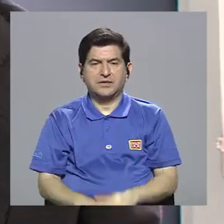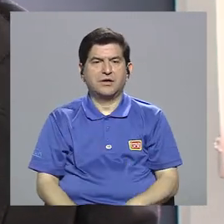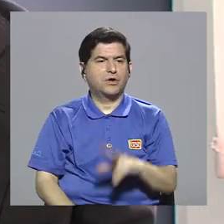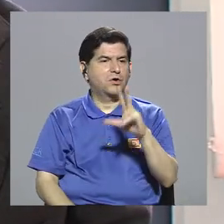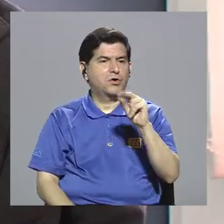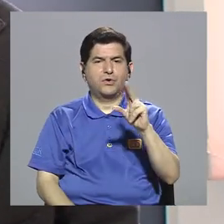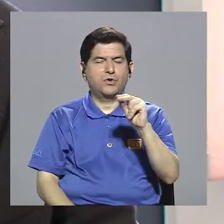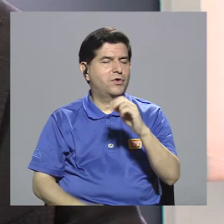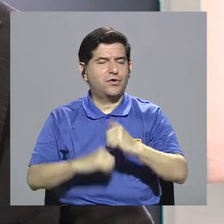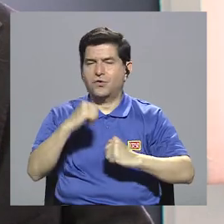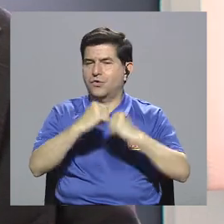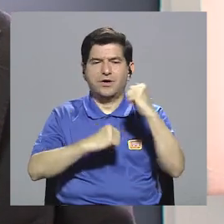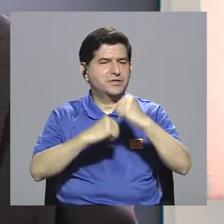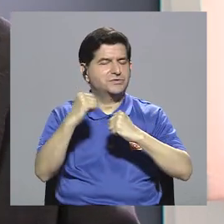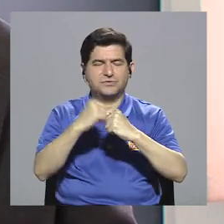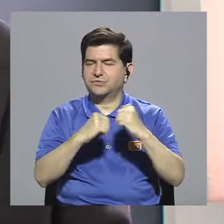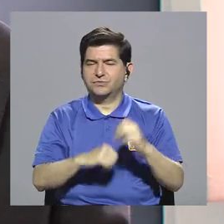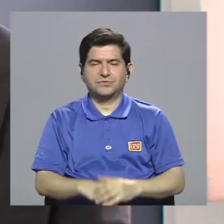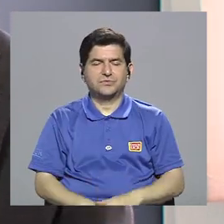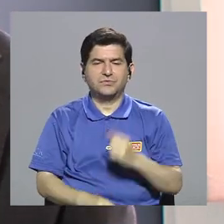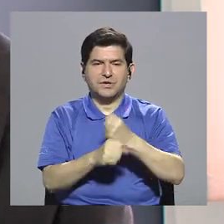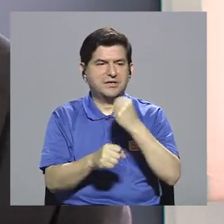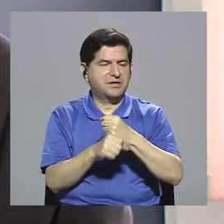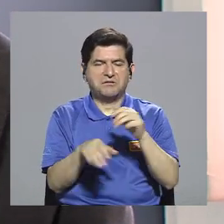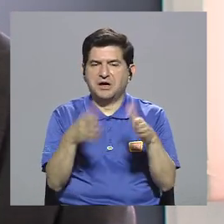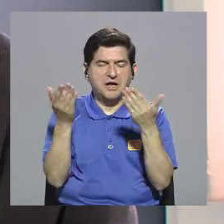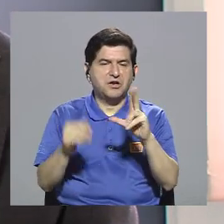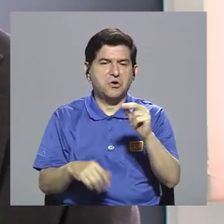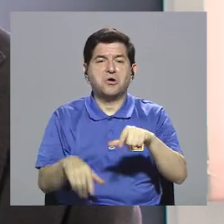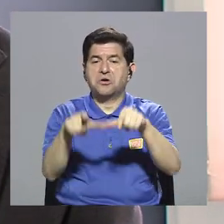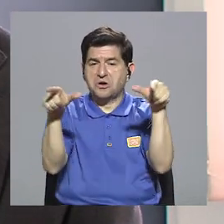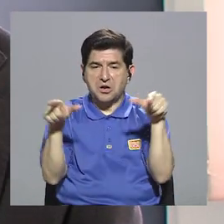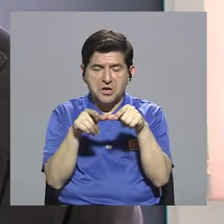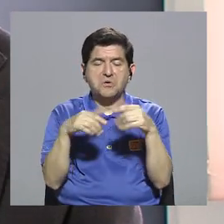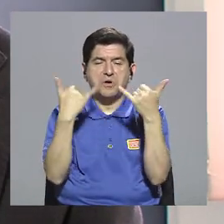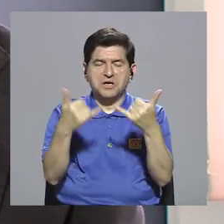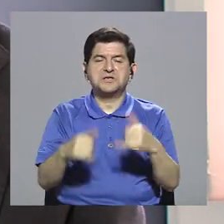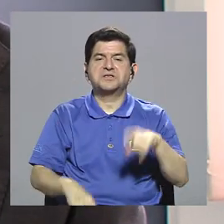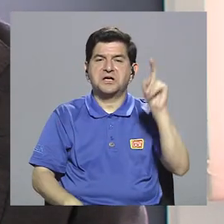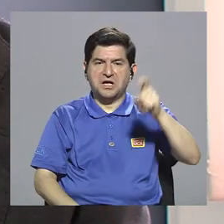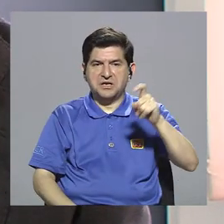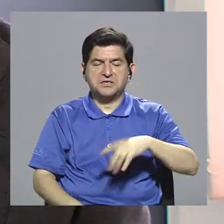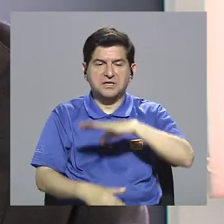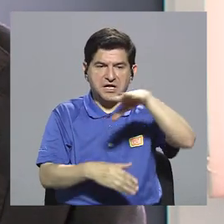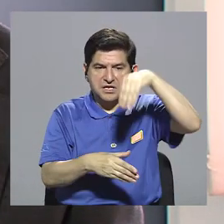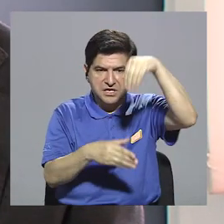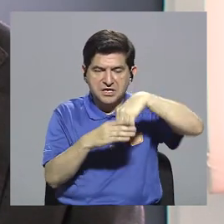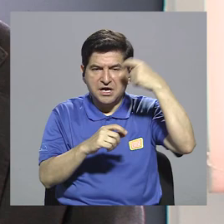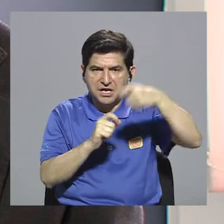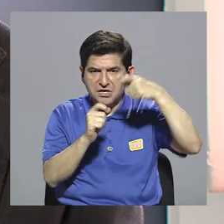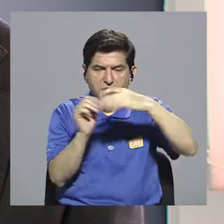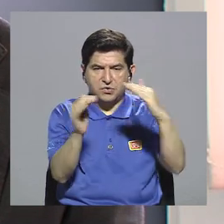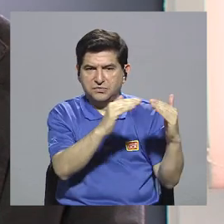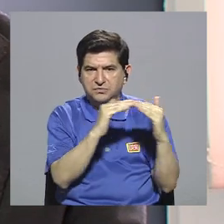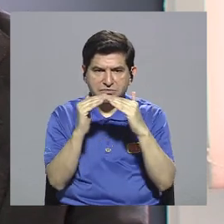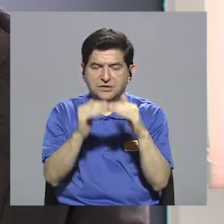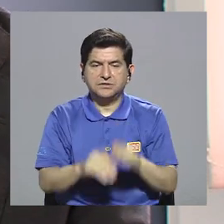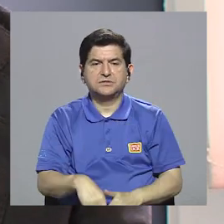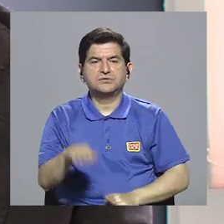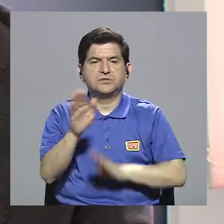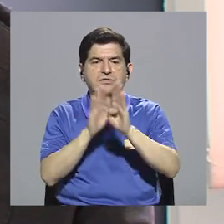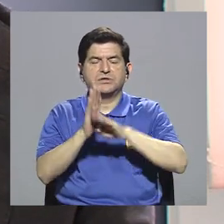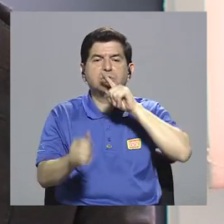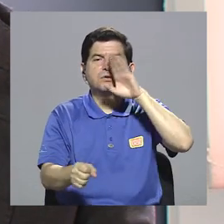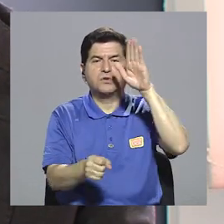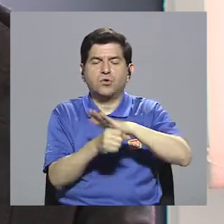no en fondo una estructura un requisito de cómo trabajarlo sino que localmente adaptado a la necesidad y a los contextos específicos de la ciudad se